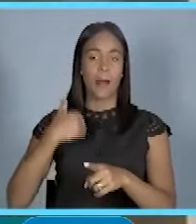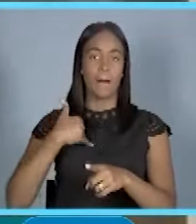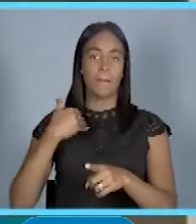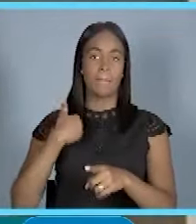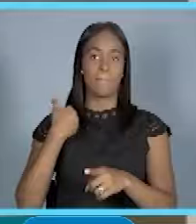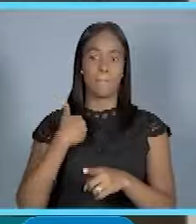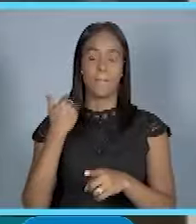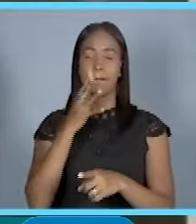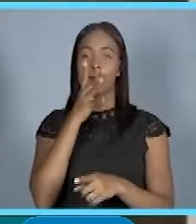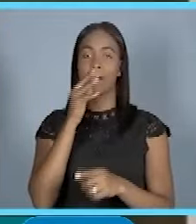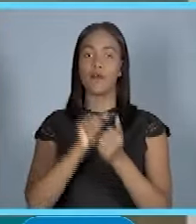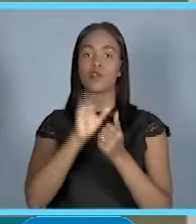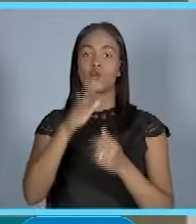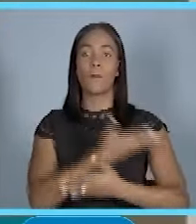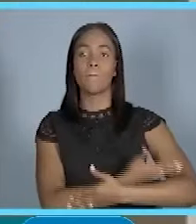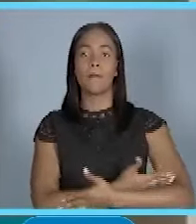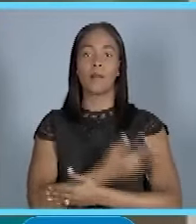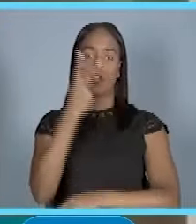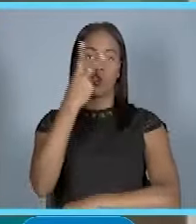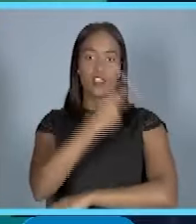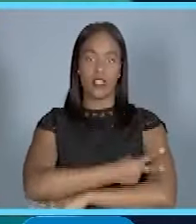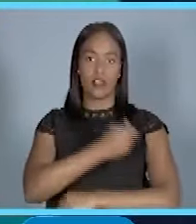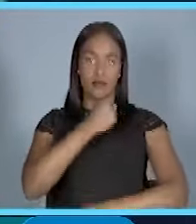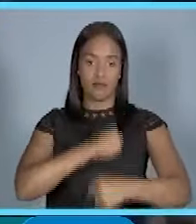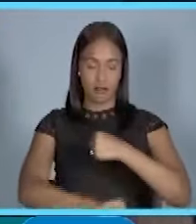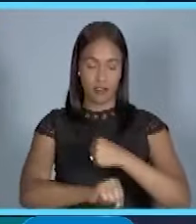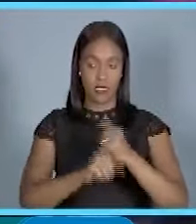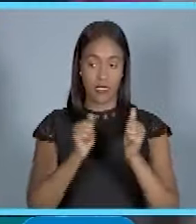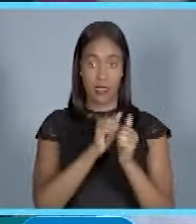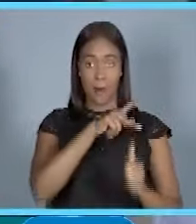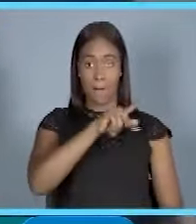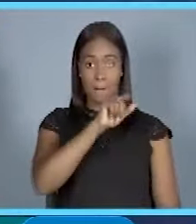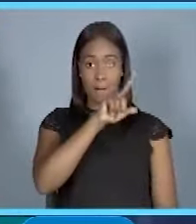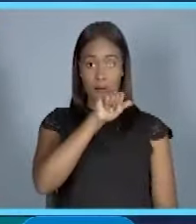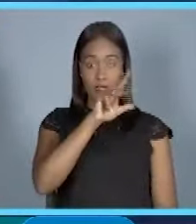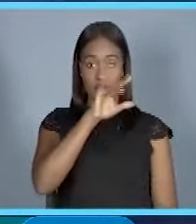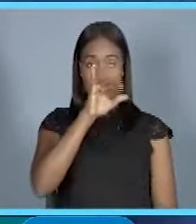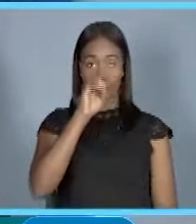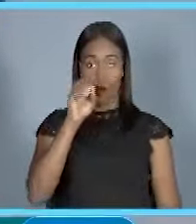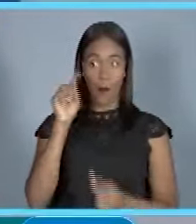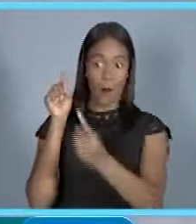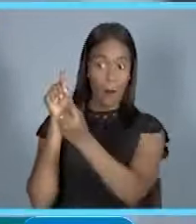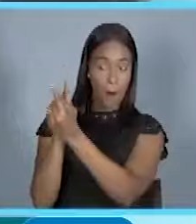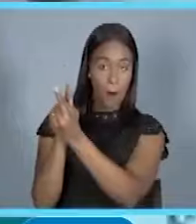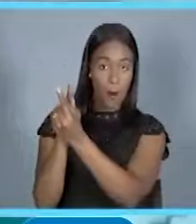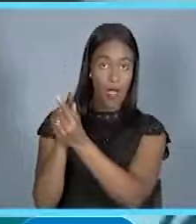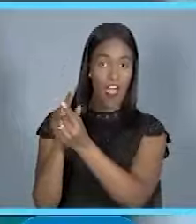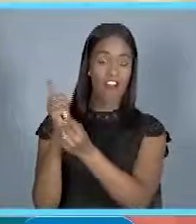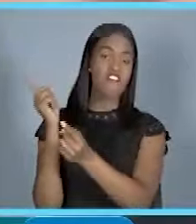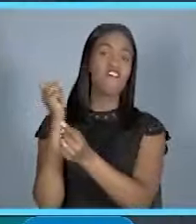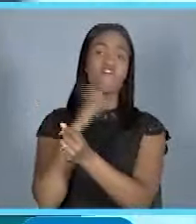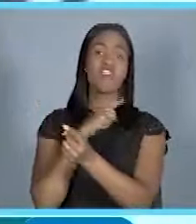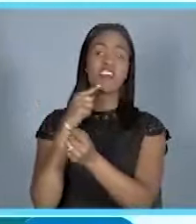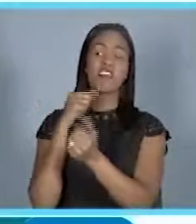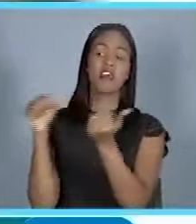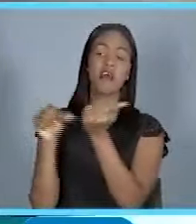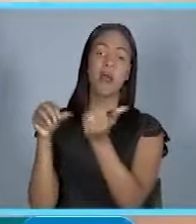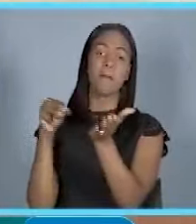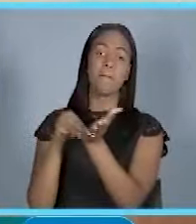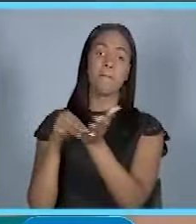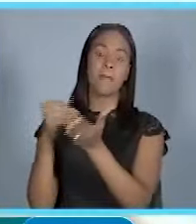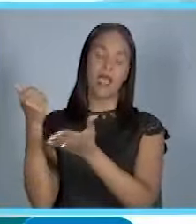a su bebé de 2 días de nacida, y ante quien Pamela Rosario Suárez se presentó en la falsa calidad de enfermera de